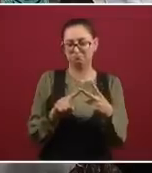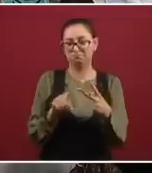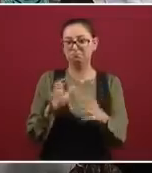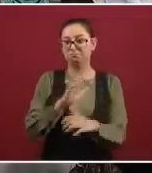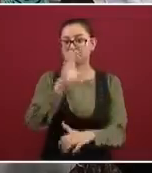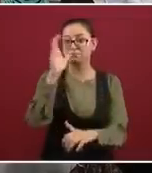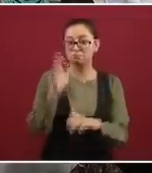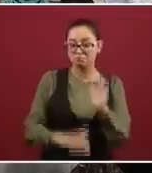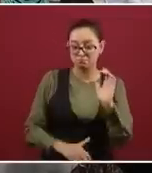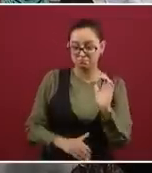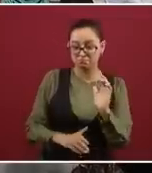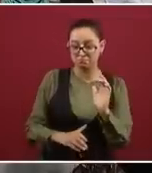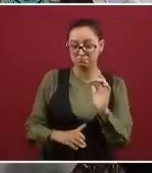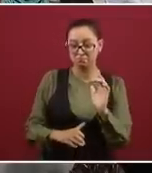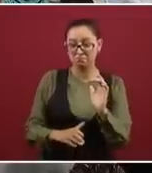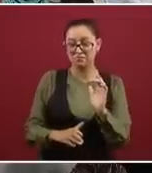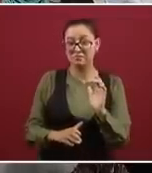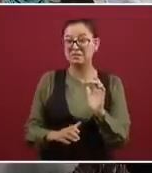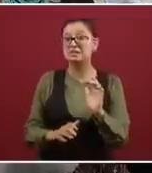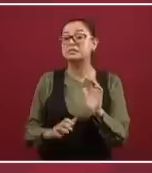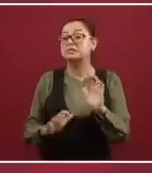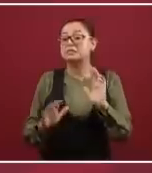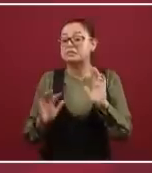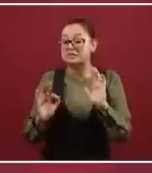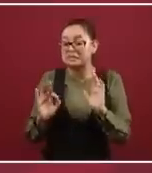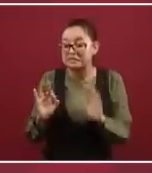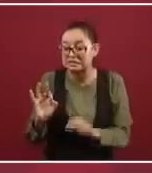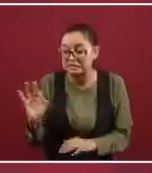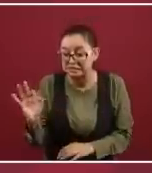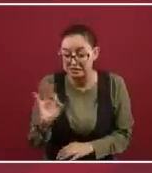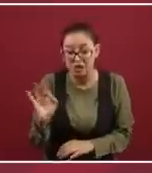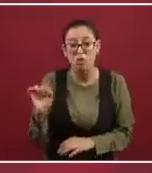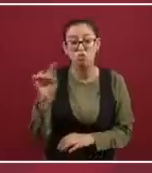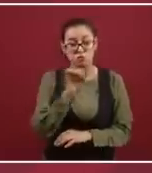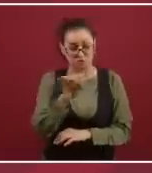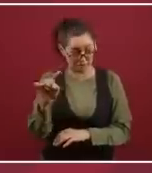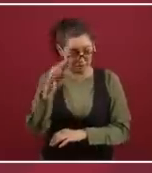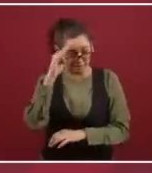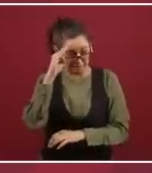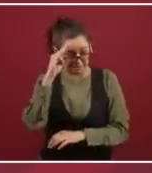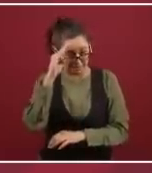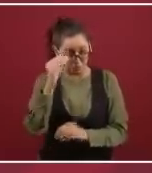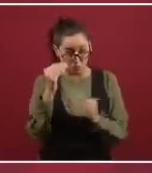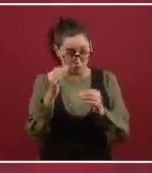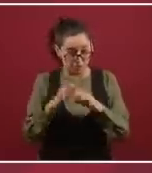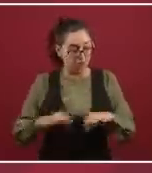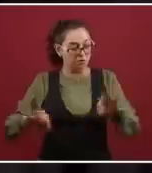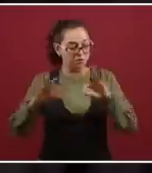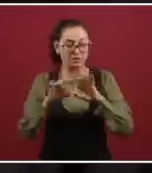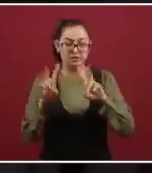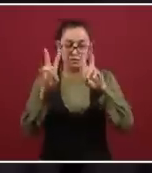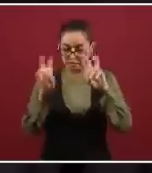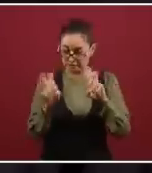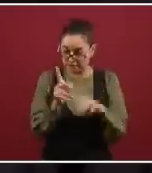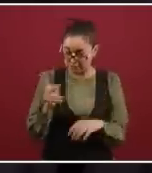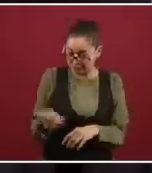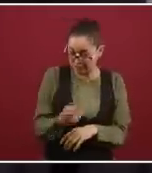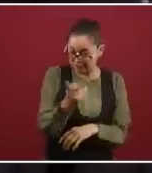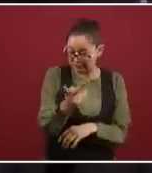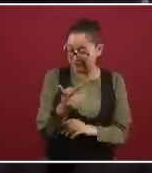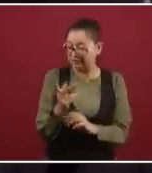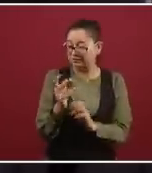terminamos. Solo si hay algo que ustedes consideren importante, realmente importante,